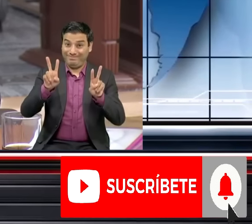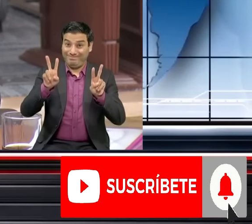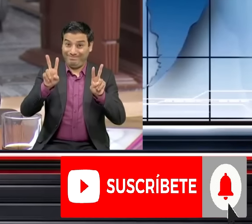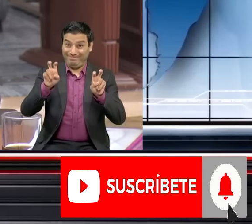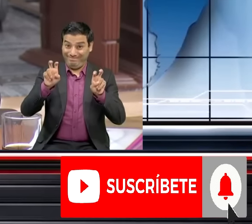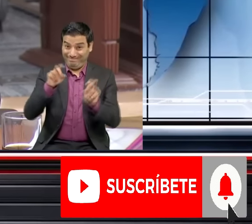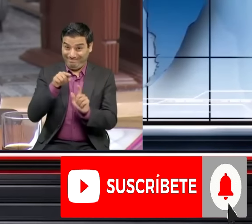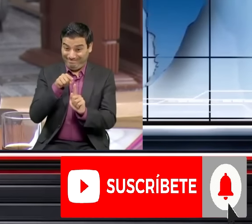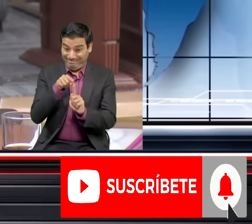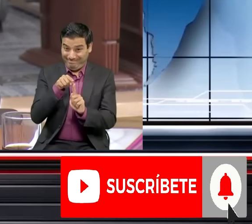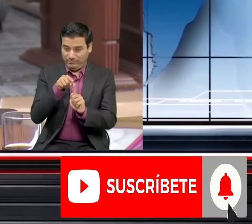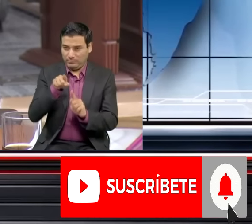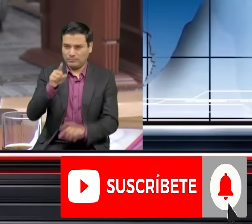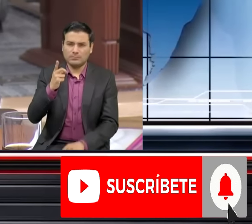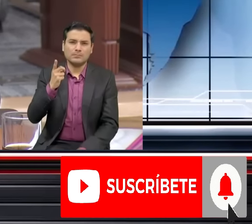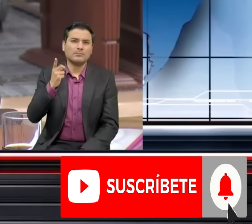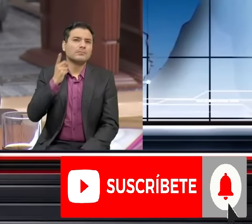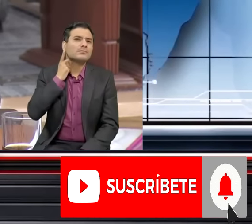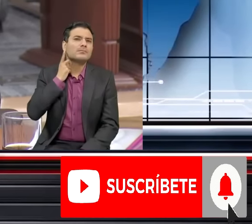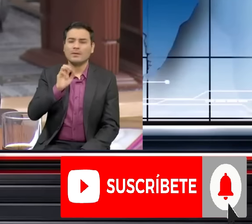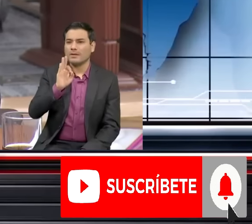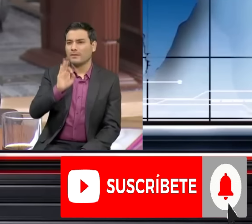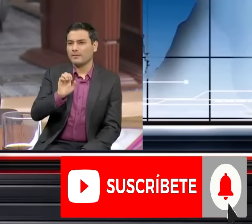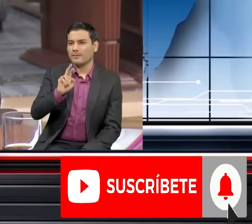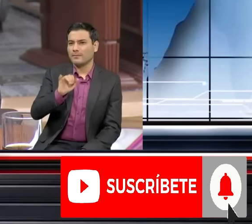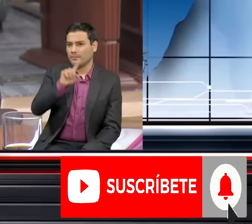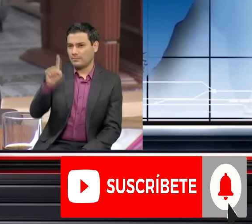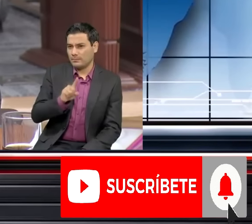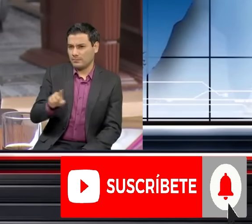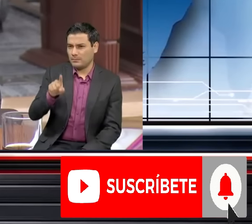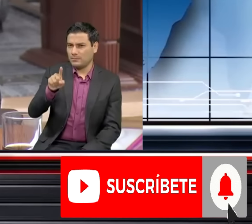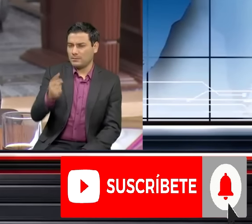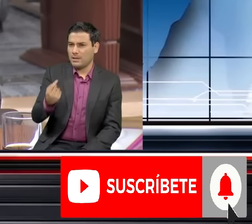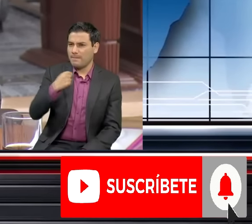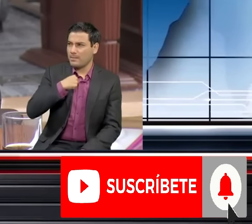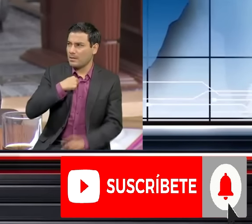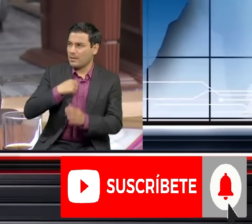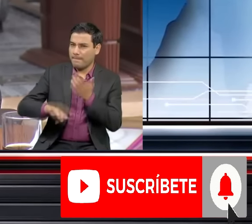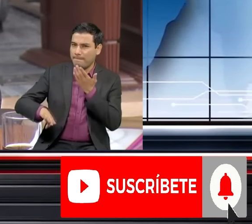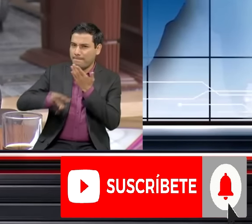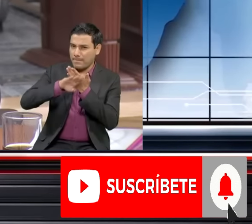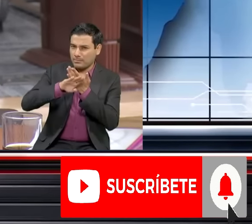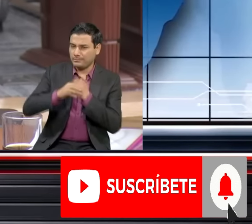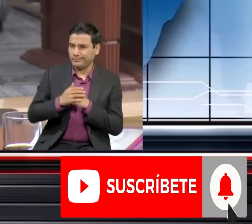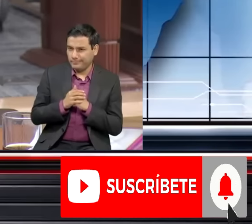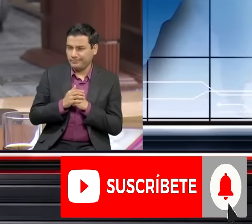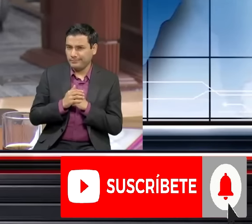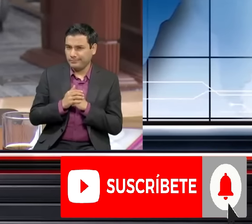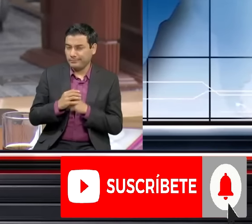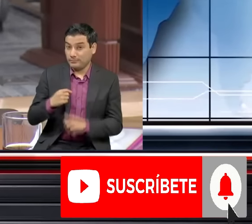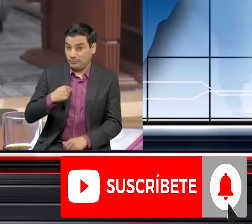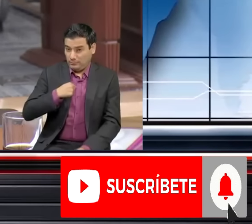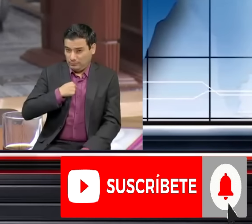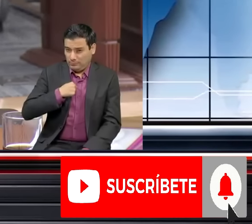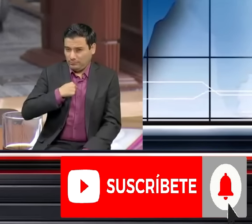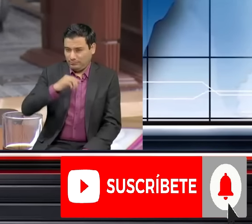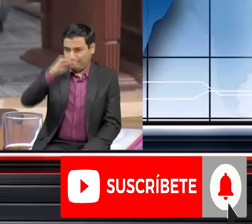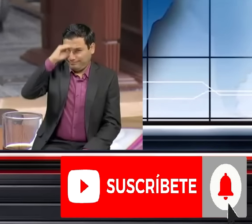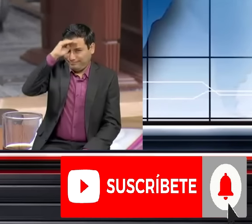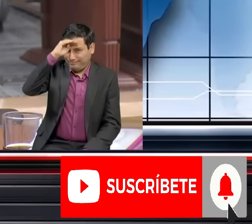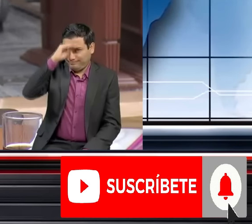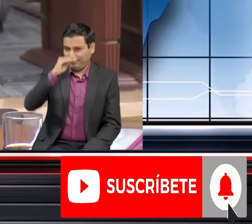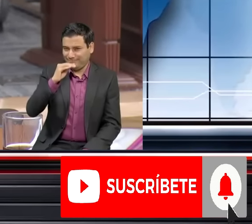día, el diputado Fernández Noroña me ataca. Creo que le dolió que en mi intervención